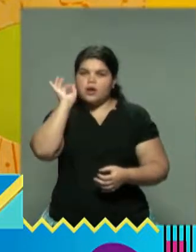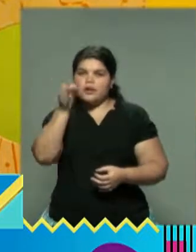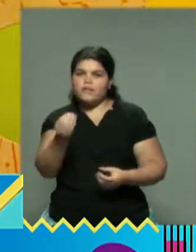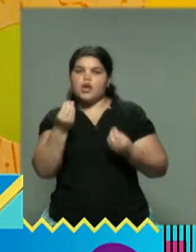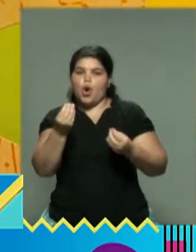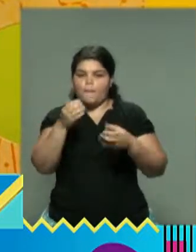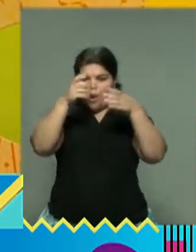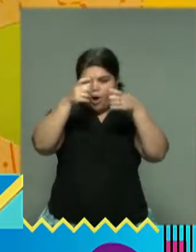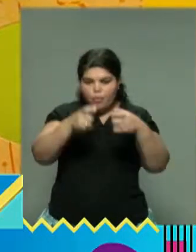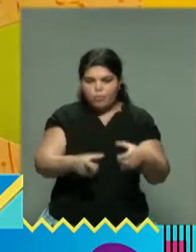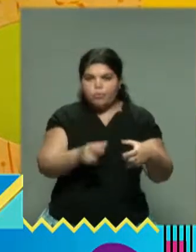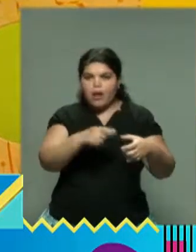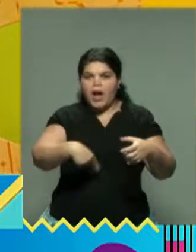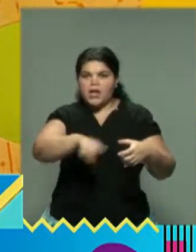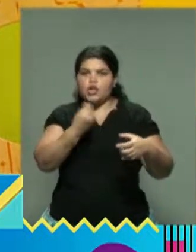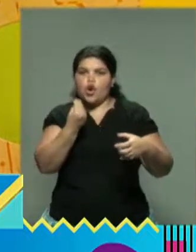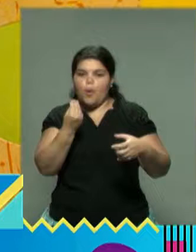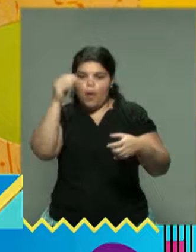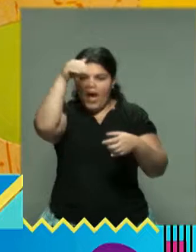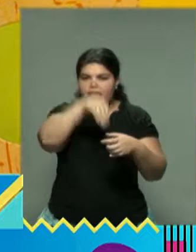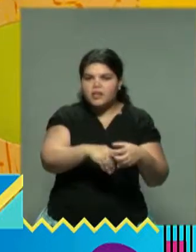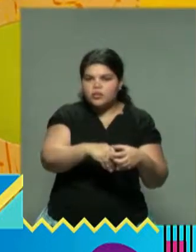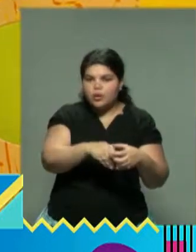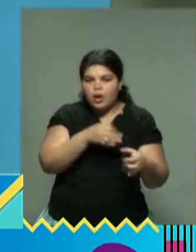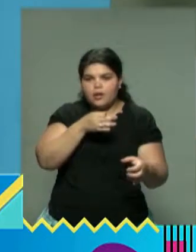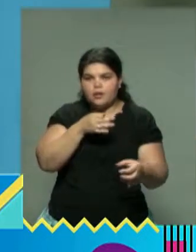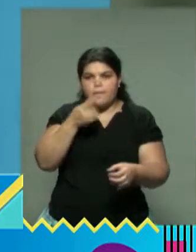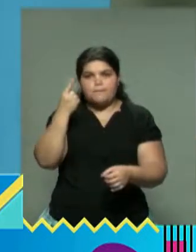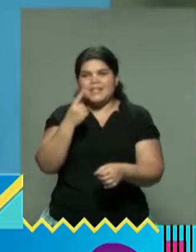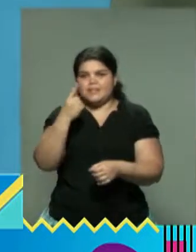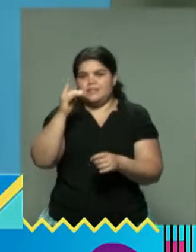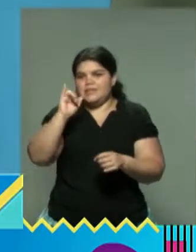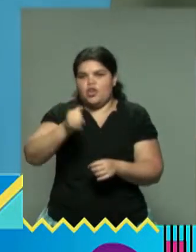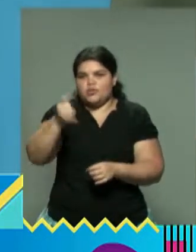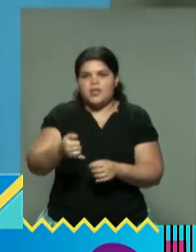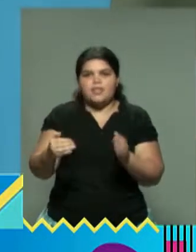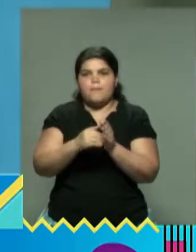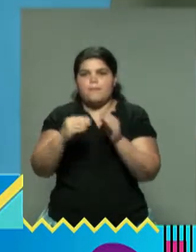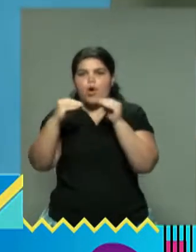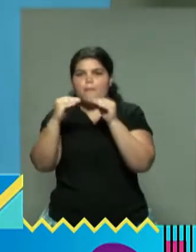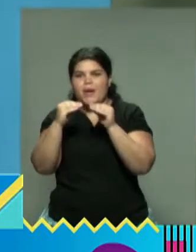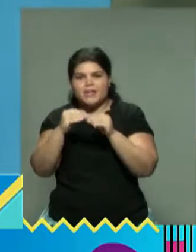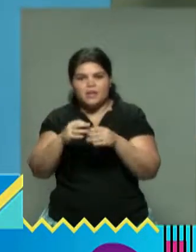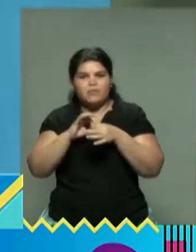cavidad, porque bueno, nosotros dependemos 100% de nuestro compañero. Bien. Gunter, en el caso del rafting es mucho más fácil ver en